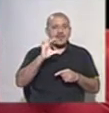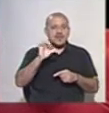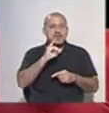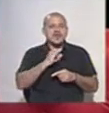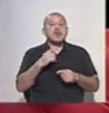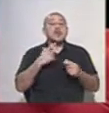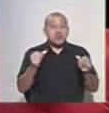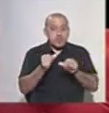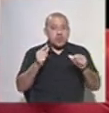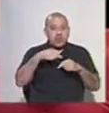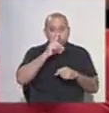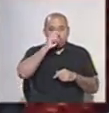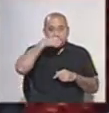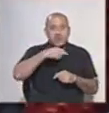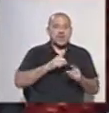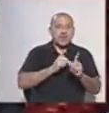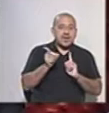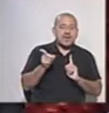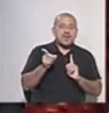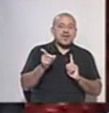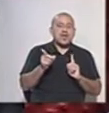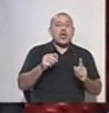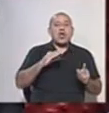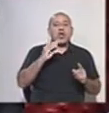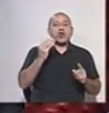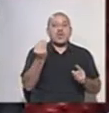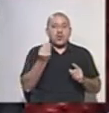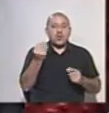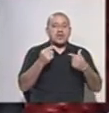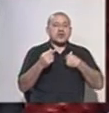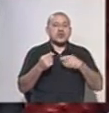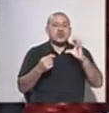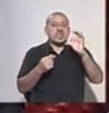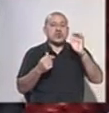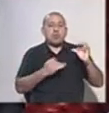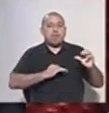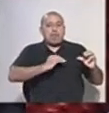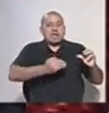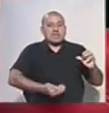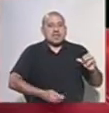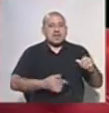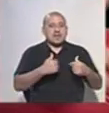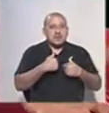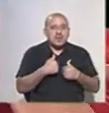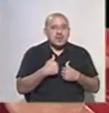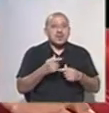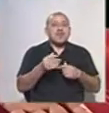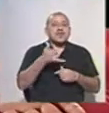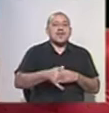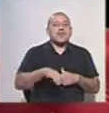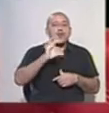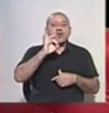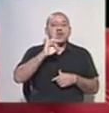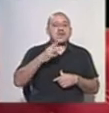cumple. Y él hacía Don Quijote y yo hacía Sancho Panza. Así que imagínate eso cuando teníamos 15 años. Y eso fue en